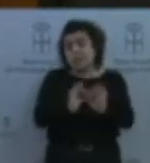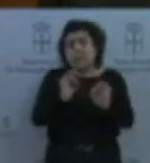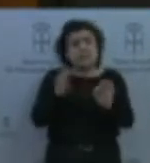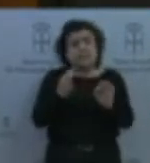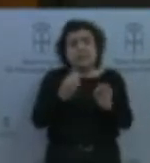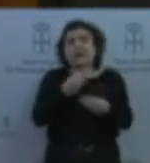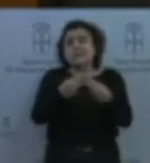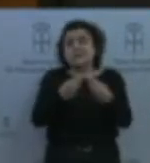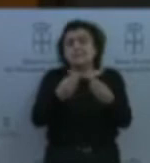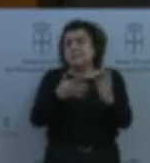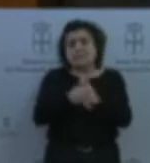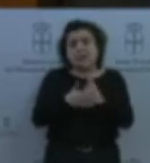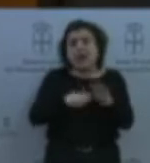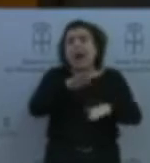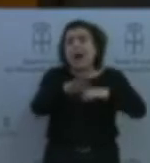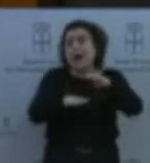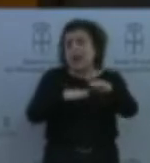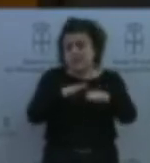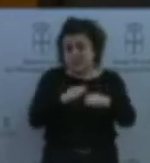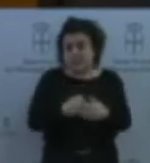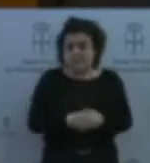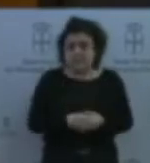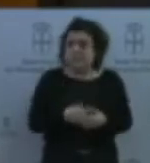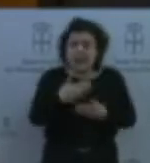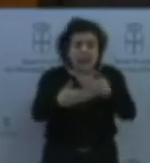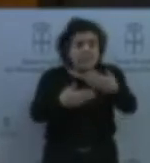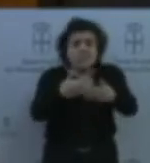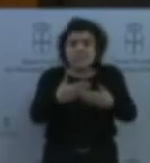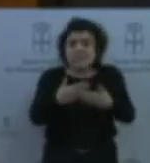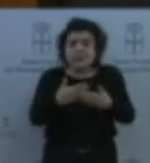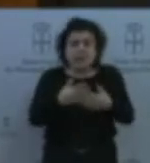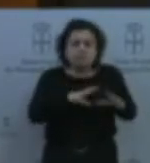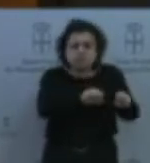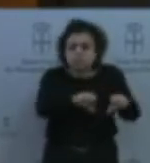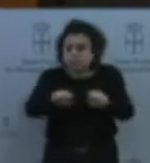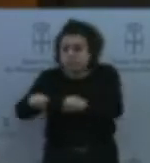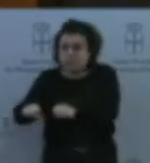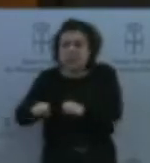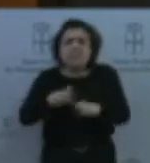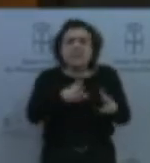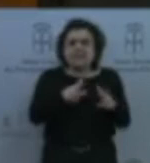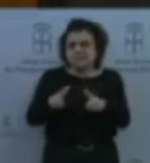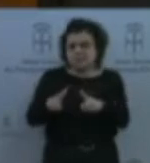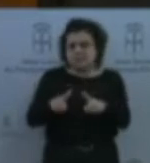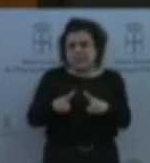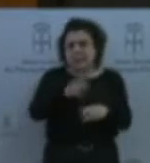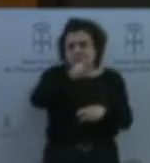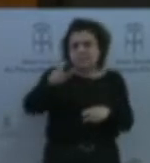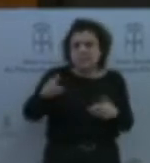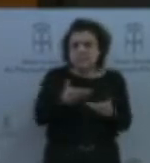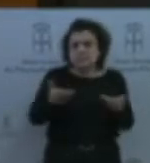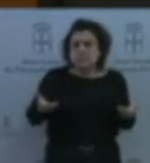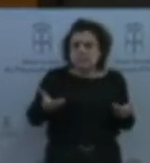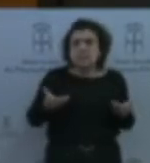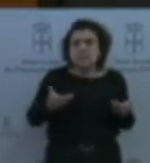pero avanzar. Ganar espacios de derechos para la ciudadanía y ámbitos de decisión para lo público. En Samás van a poder aposentarse